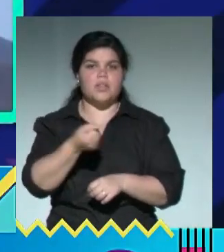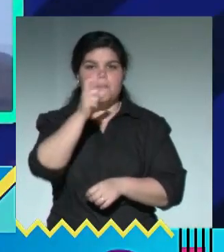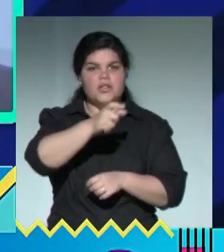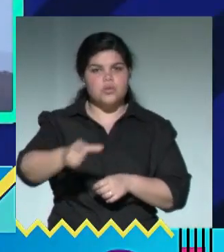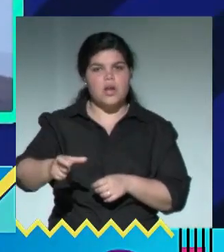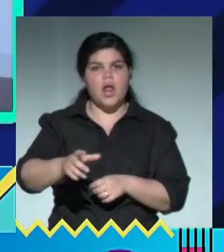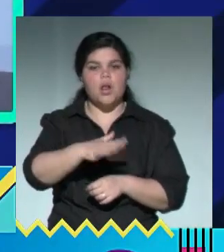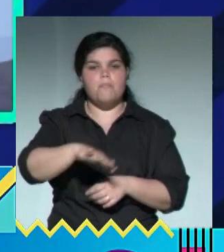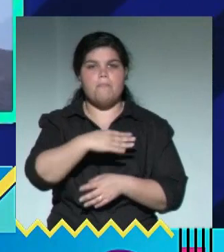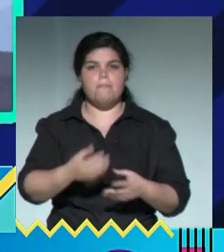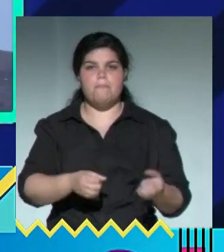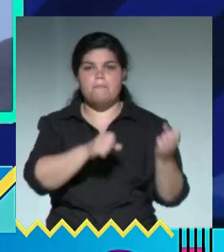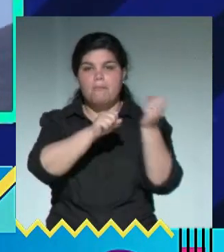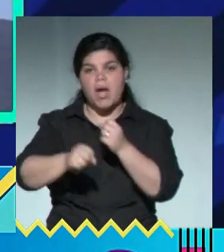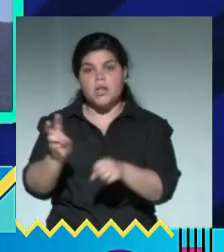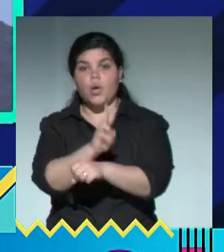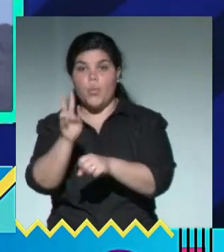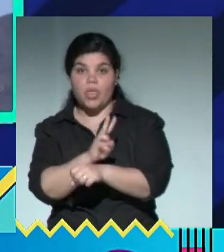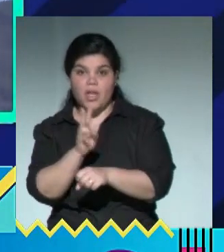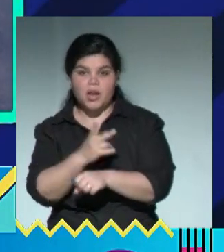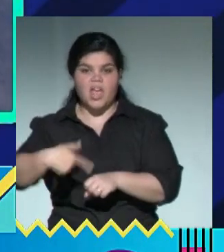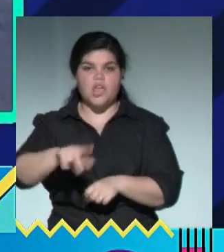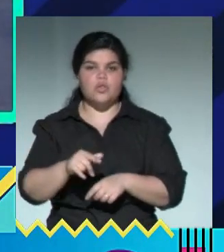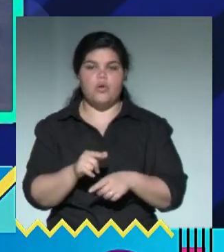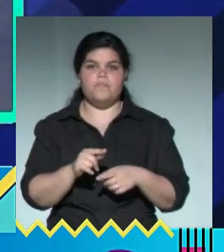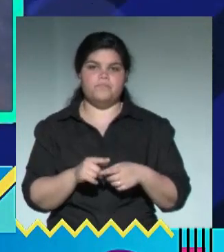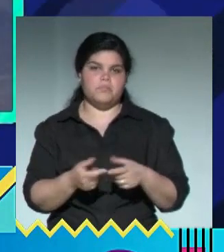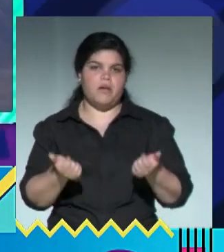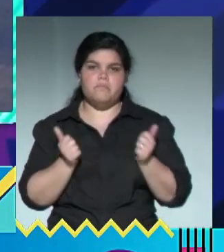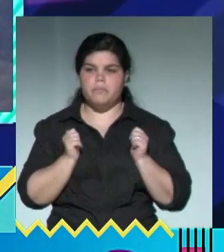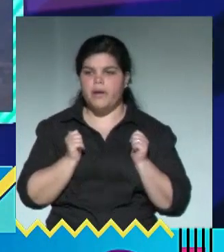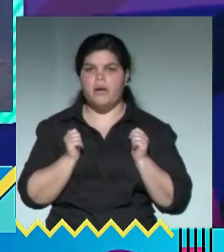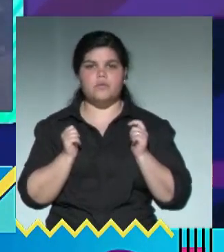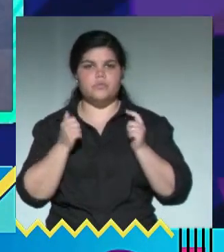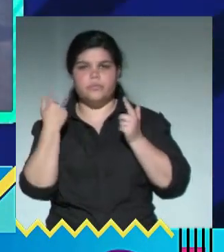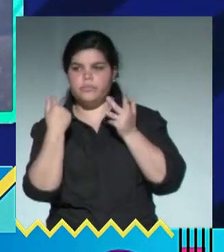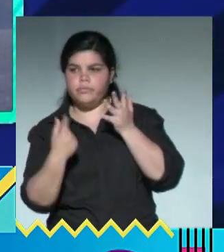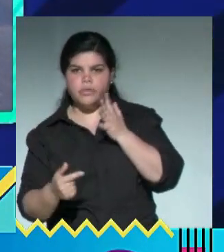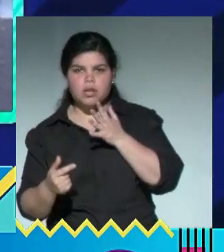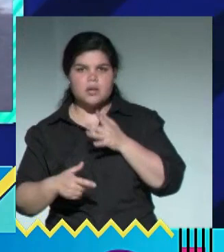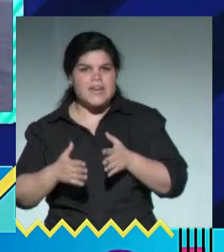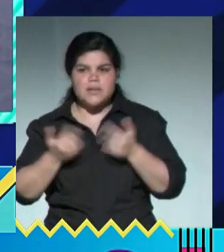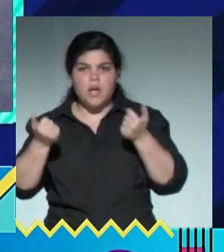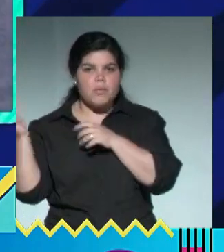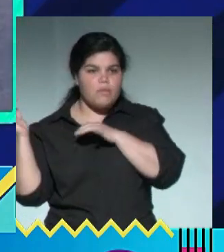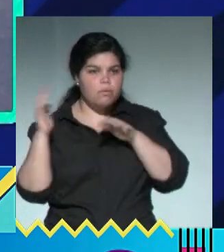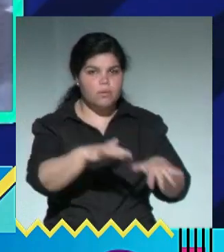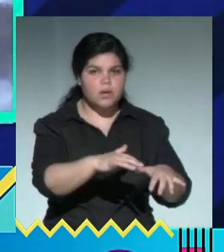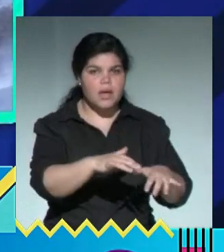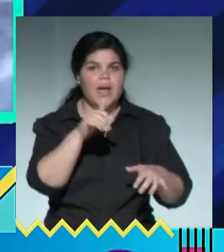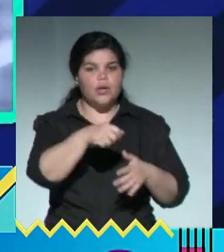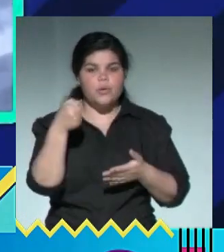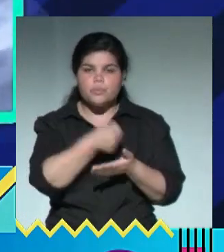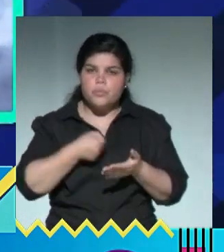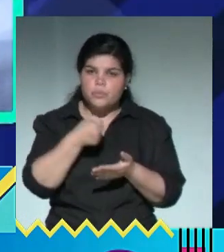que en muchos casos a veces estaban en franco, y que han realizado una tarea muy grande, de mucho sacrificio, a